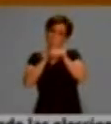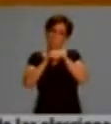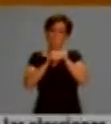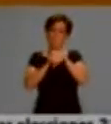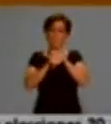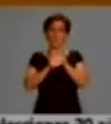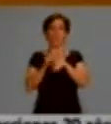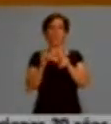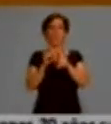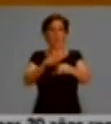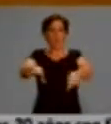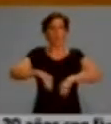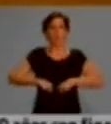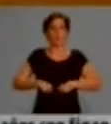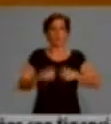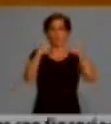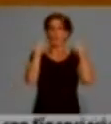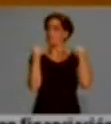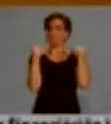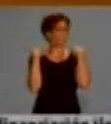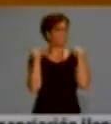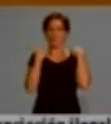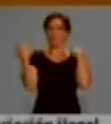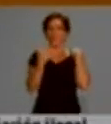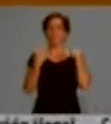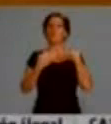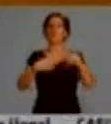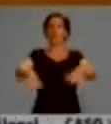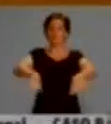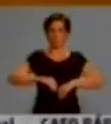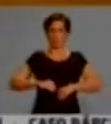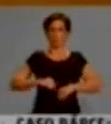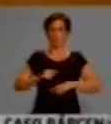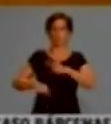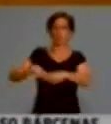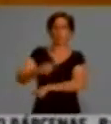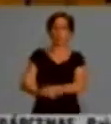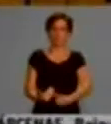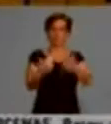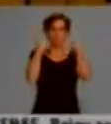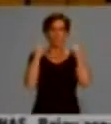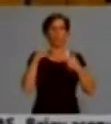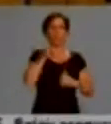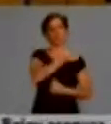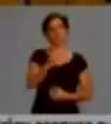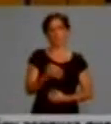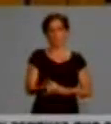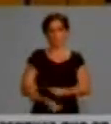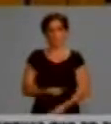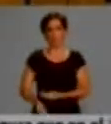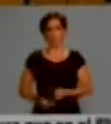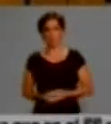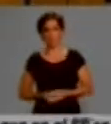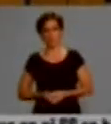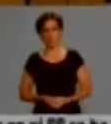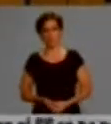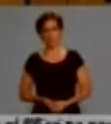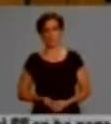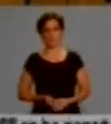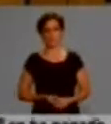necesario asumir las responsabilidades y usted debe asumir las responsabilidades.